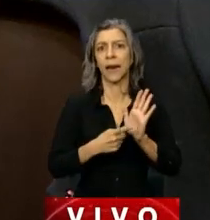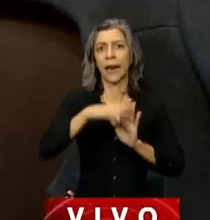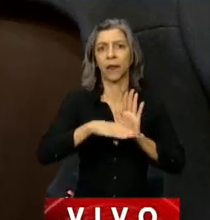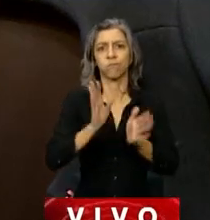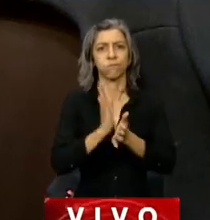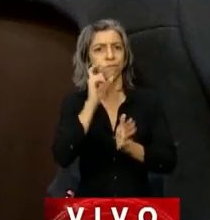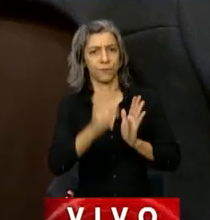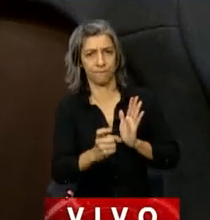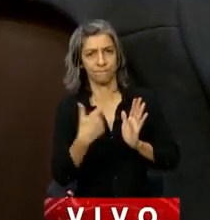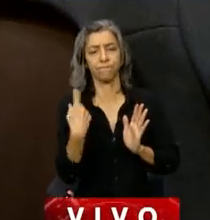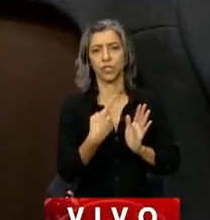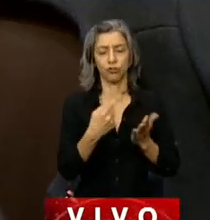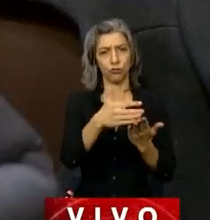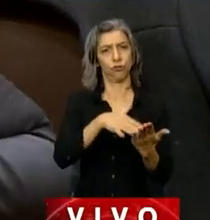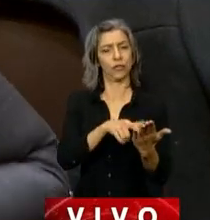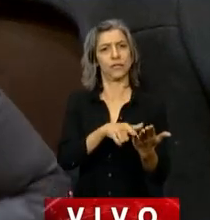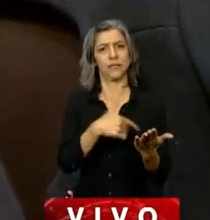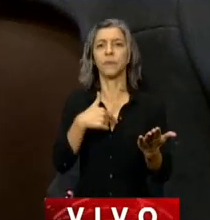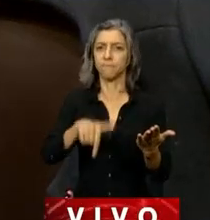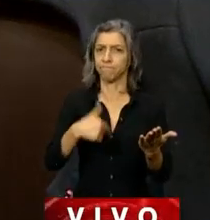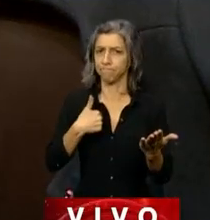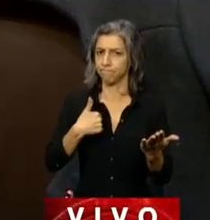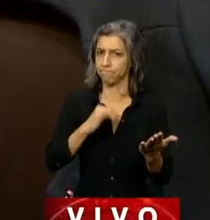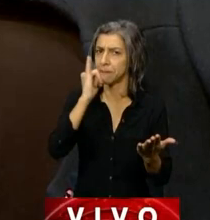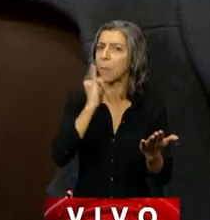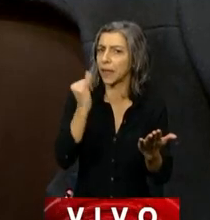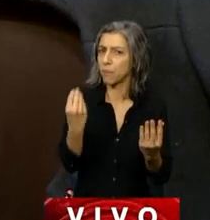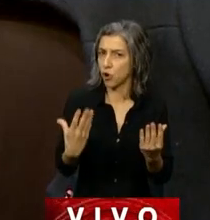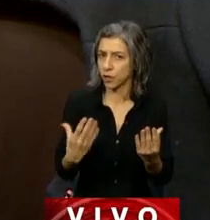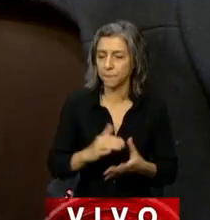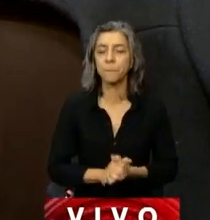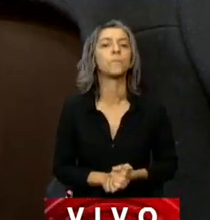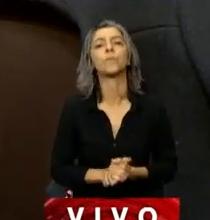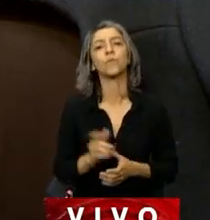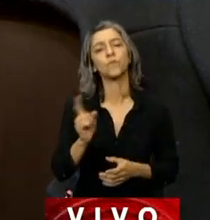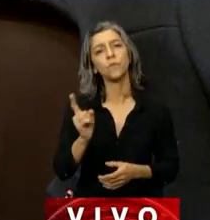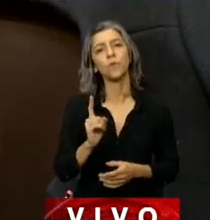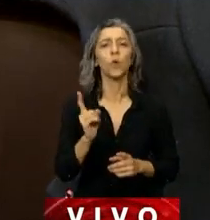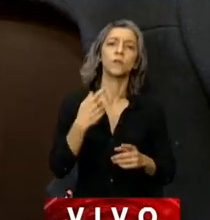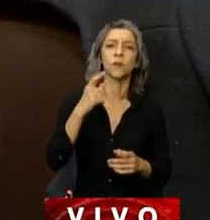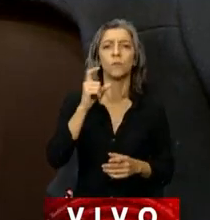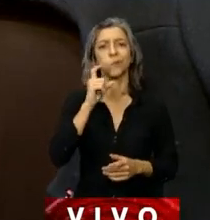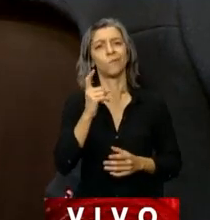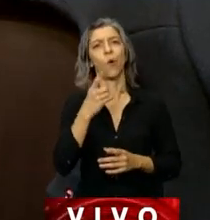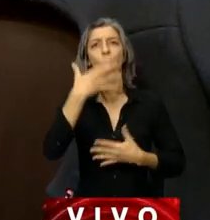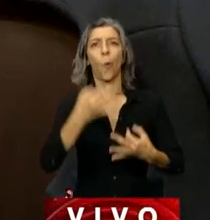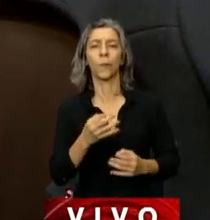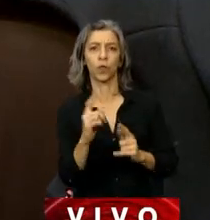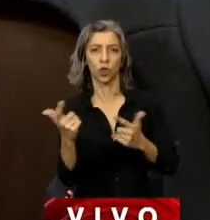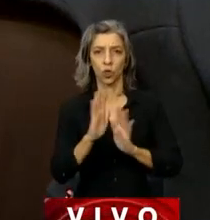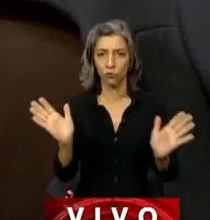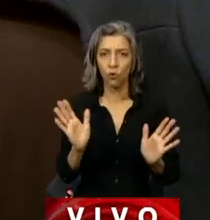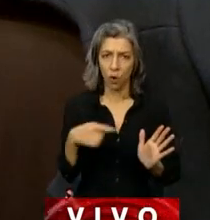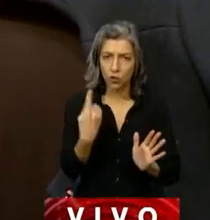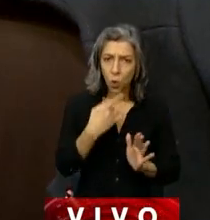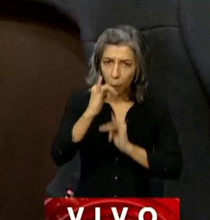nos llevó a tratar este dictamen en este recinto y no se trata de meros incumplimientos formales del reglamento a los que